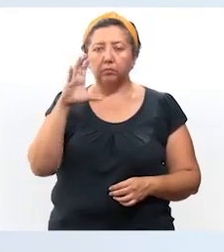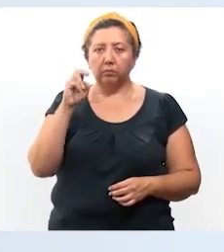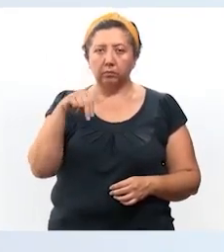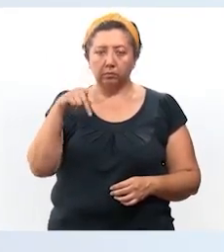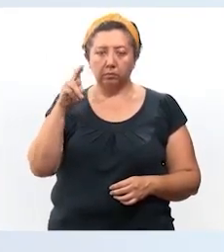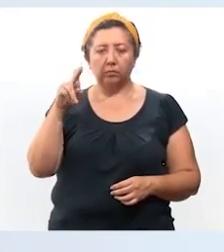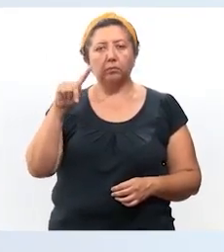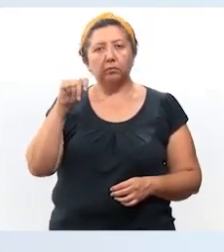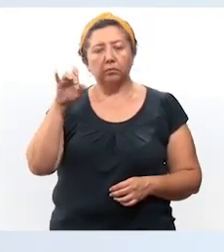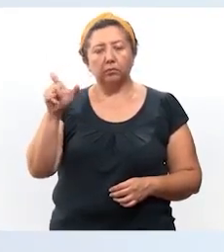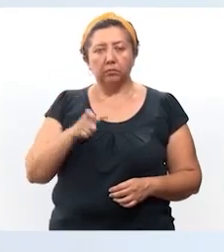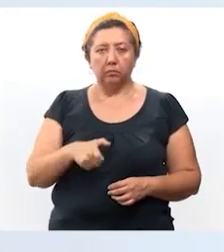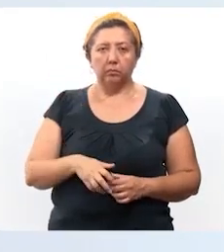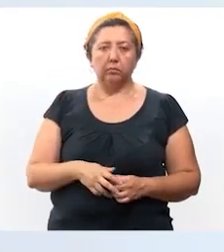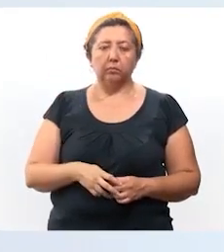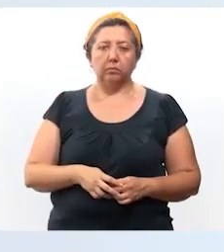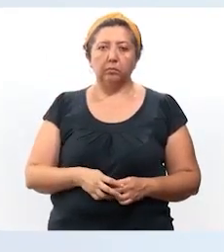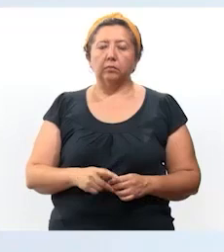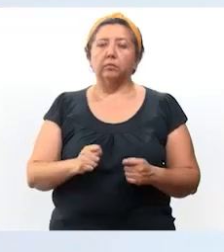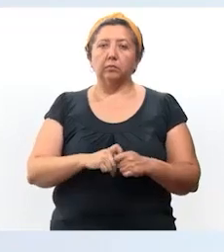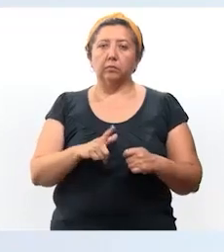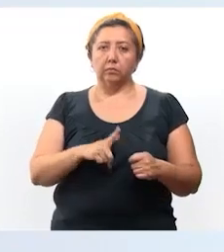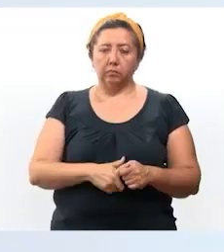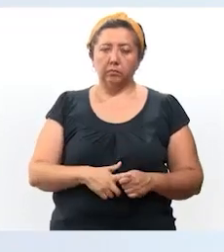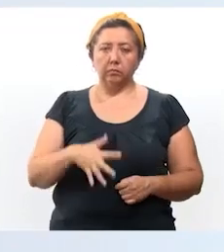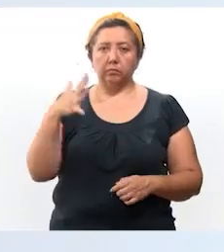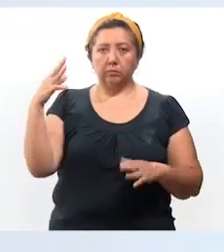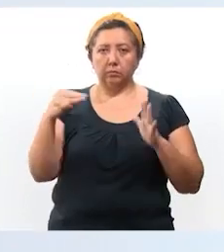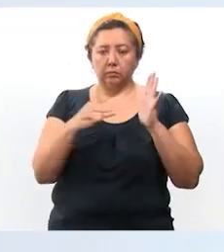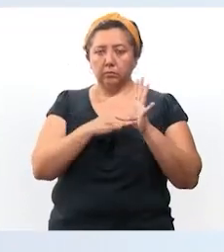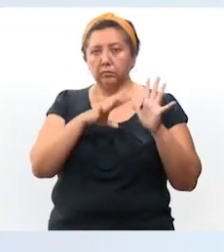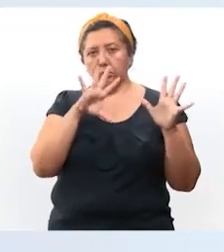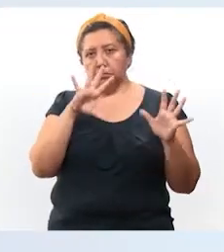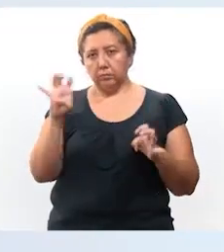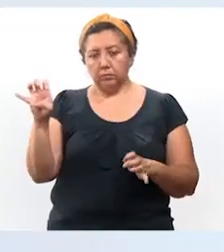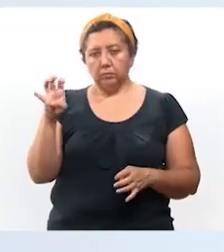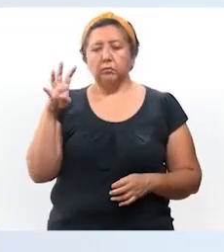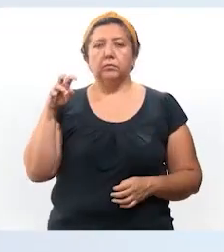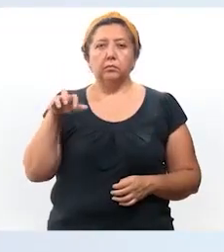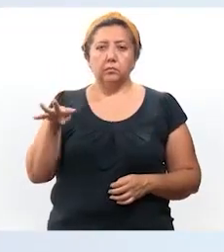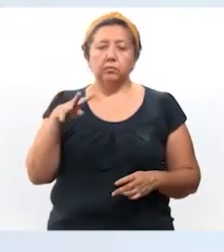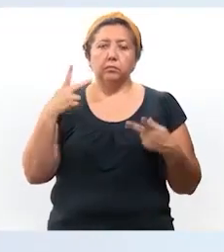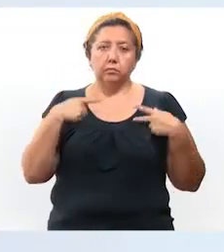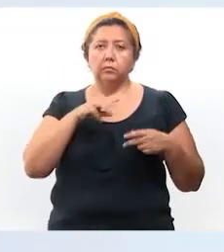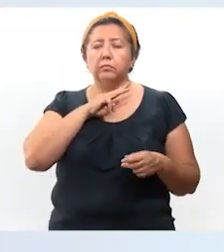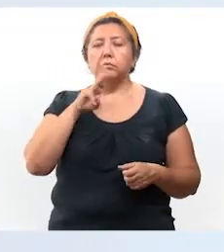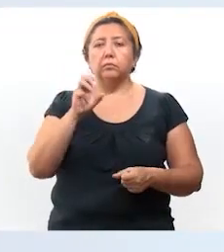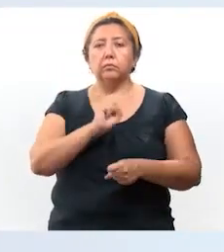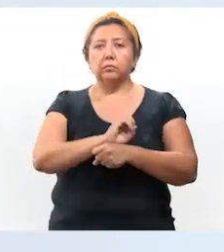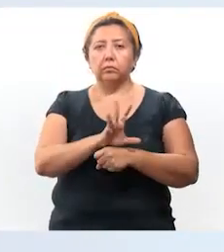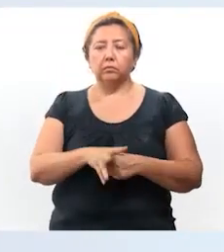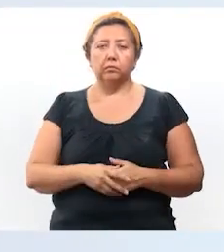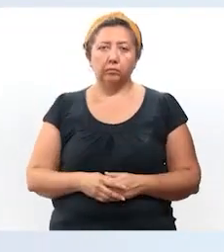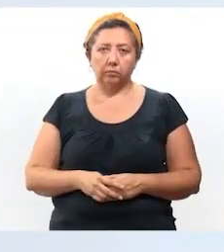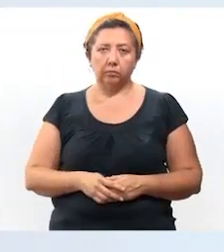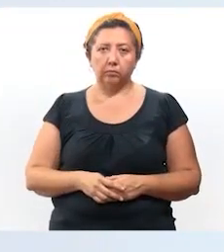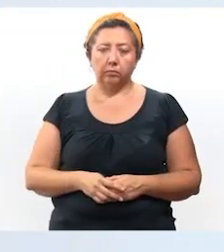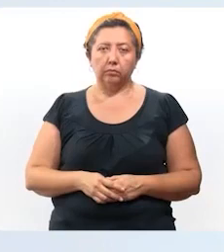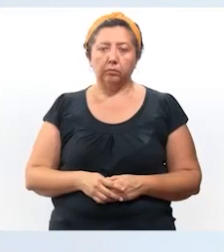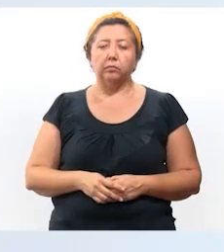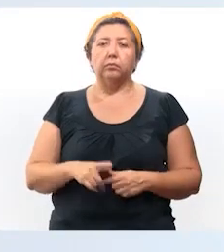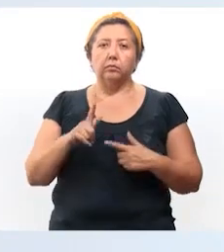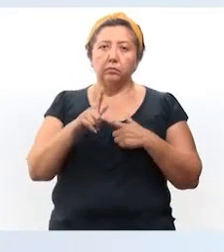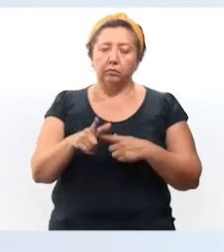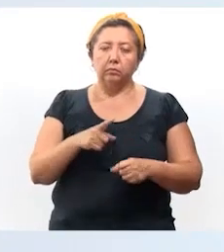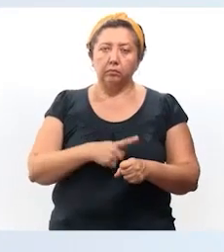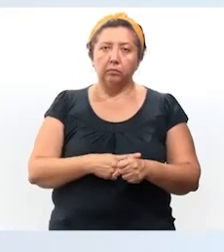Comcal y 1 en Tecash. En total, son 5.919 las personas fallecidas a causa del coronavirus.